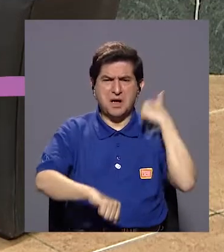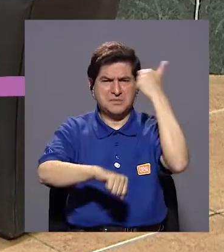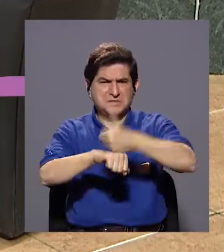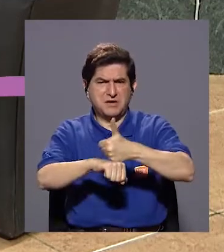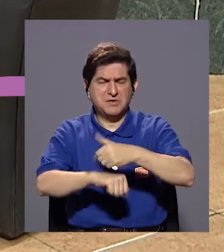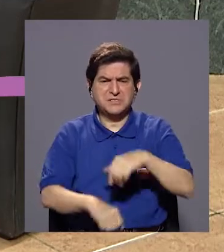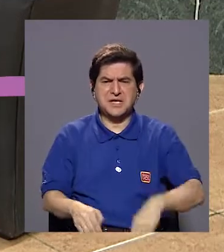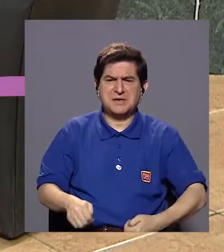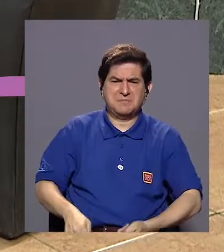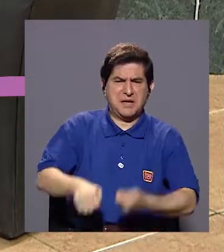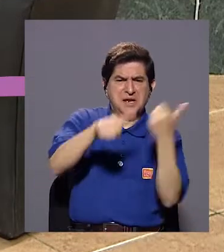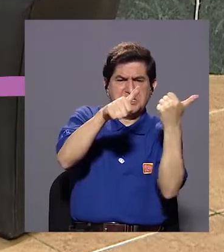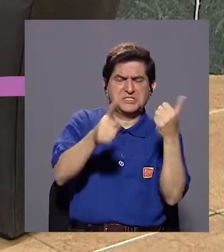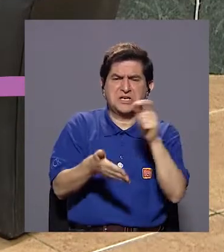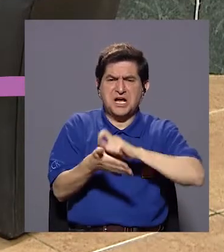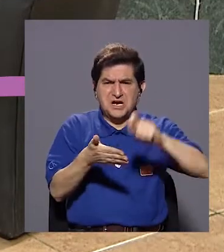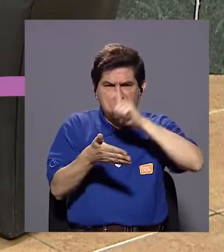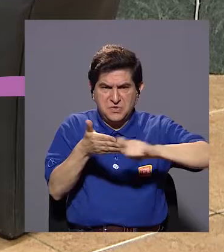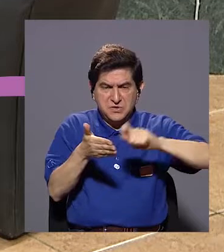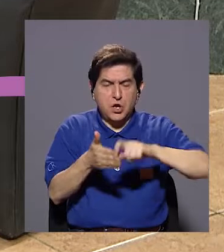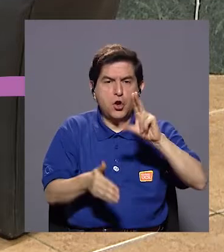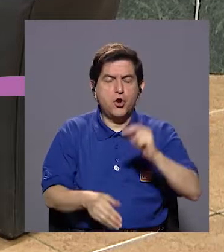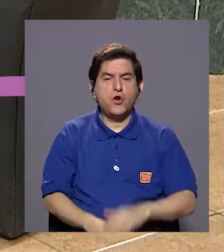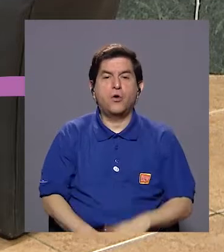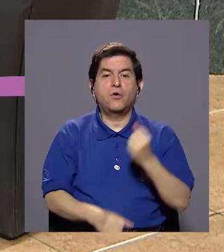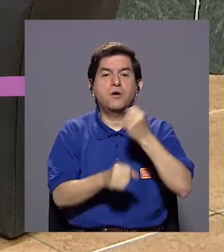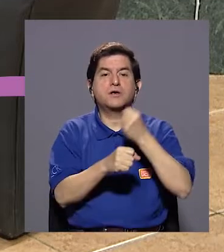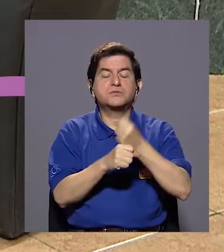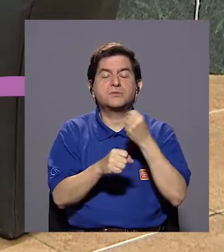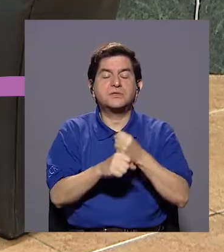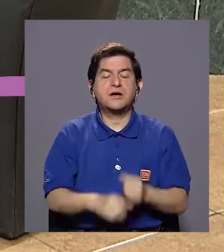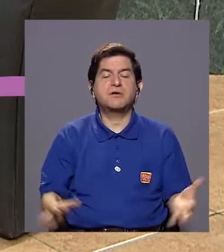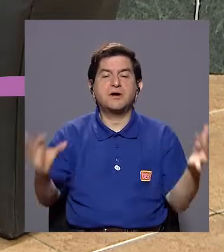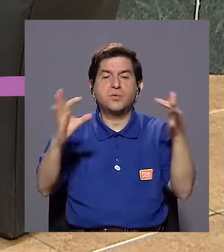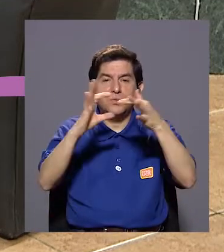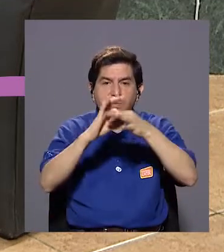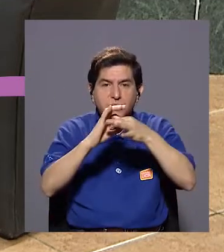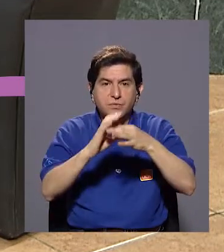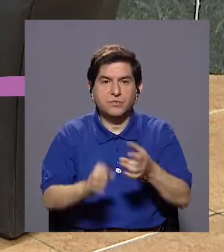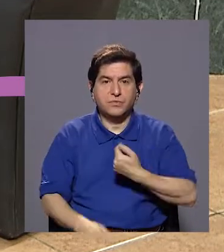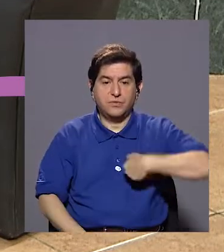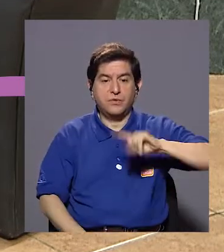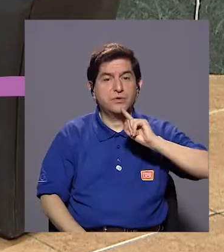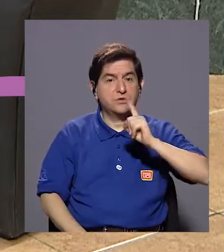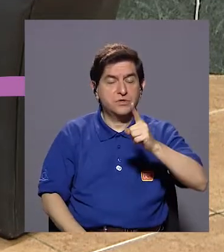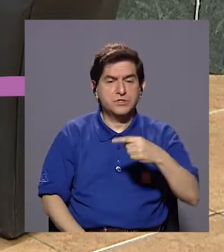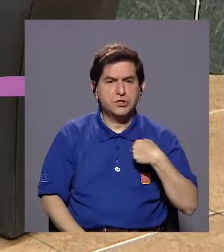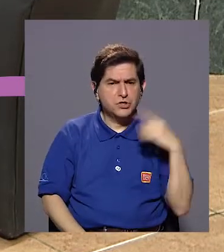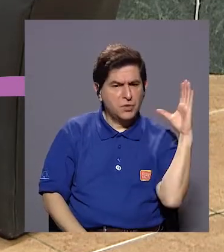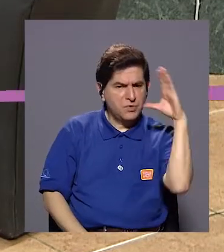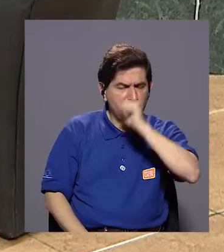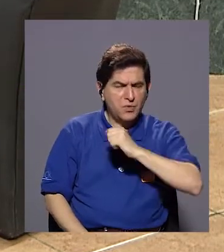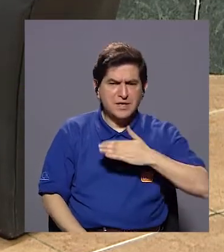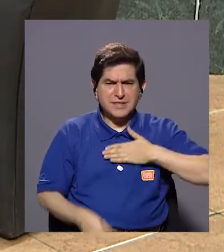que sacar del centro educativo, sino que tenemos que realizar un trabajo conjunto. Y cuando nosotros decimos, si yo me doy cuenta de que